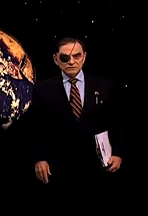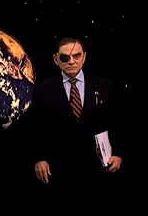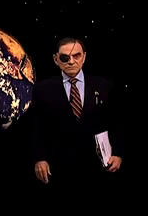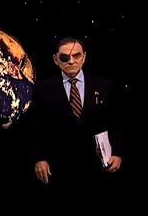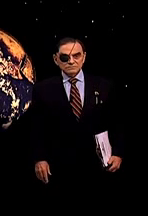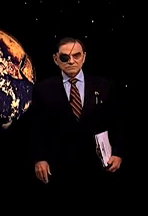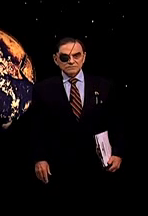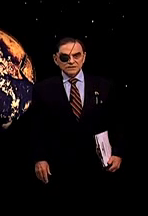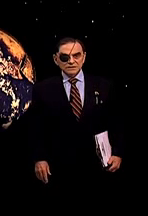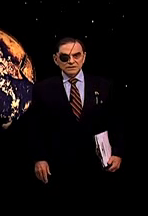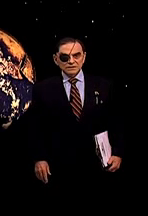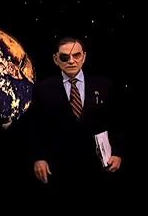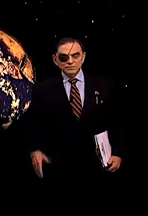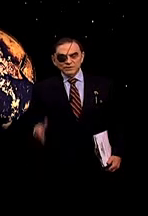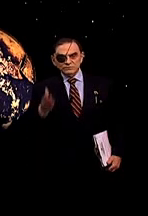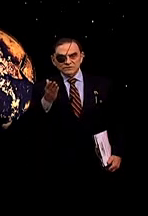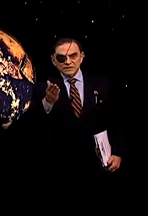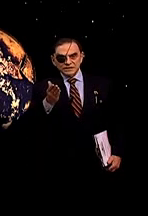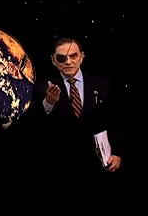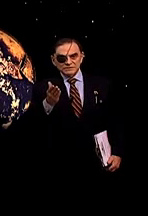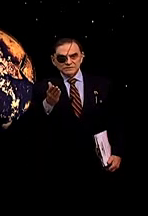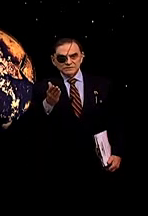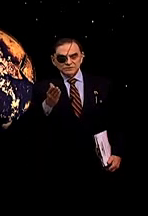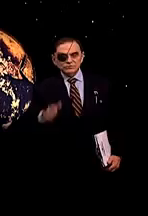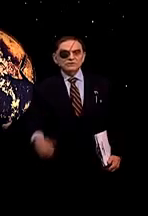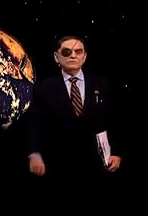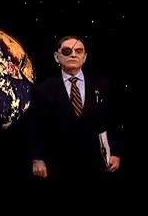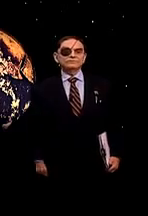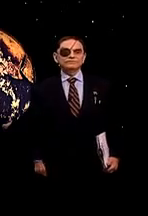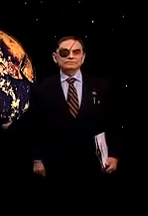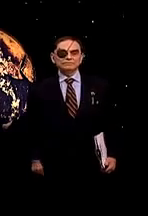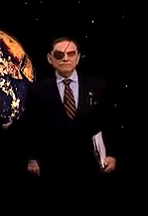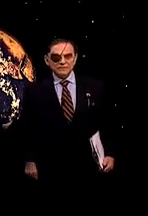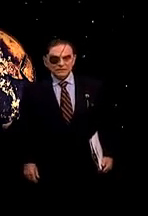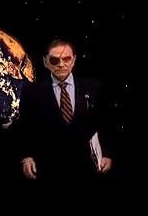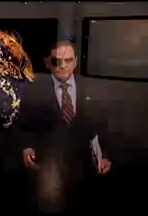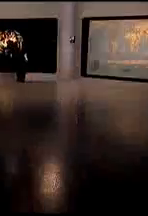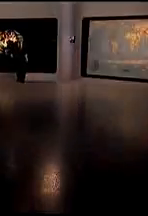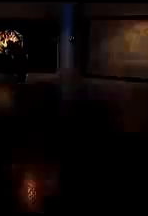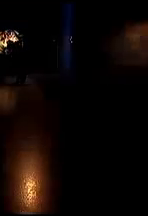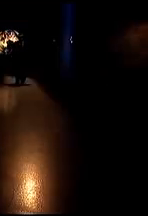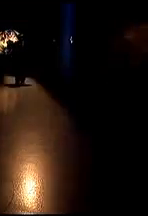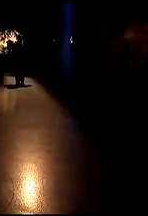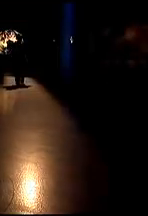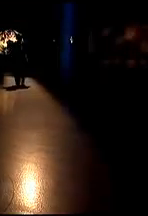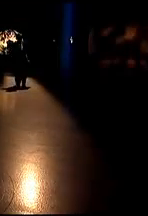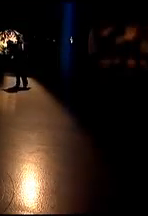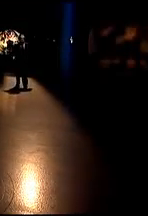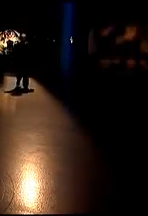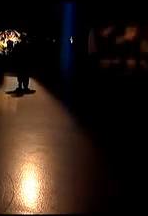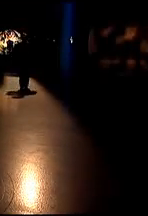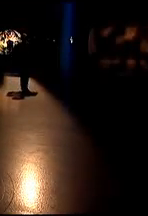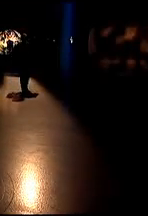que nos otorgan. Disponga usted de las cámaras, señor director.